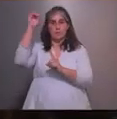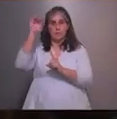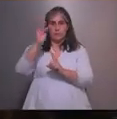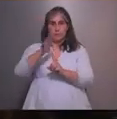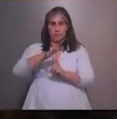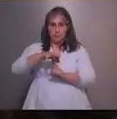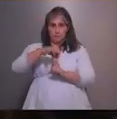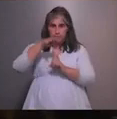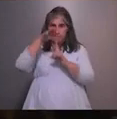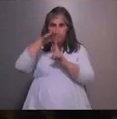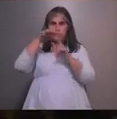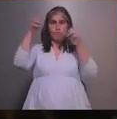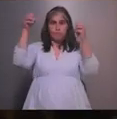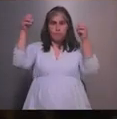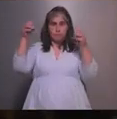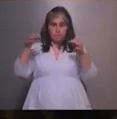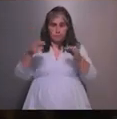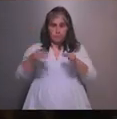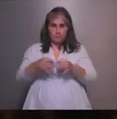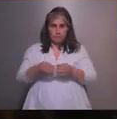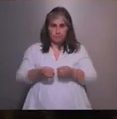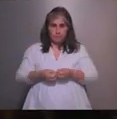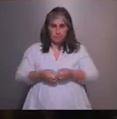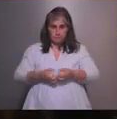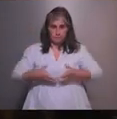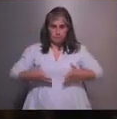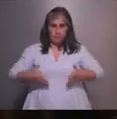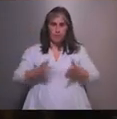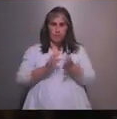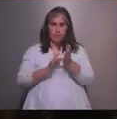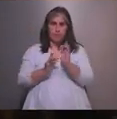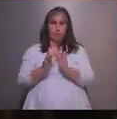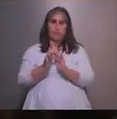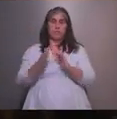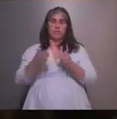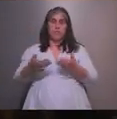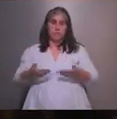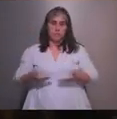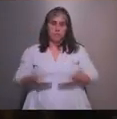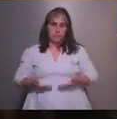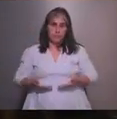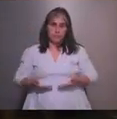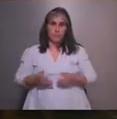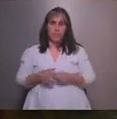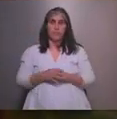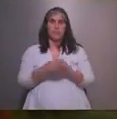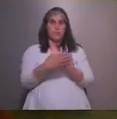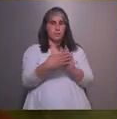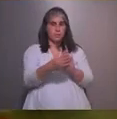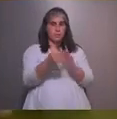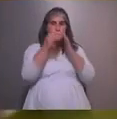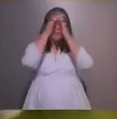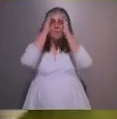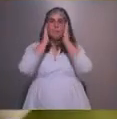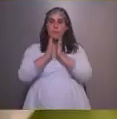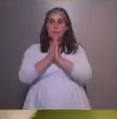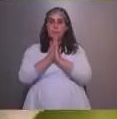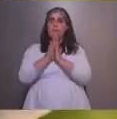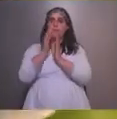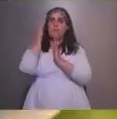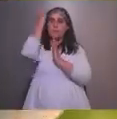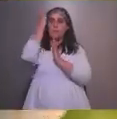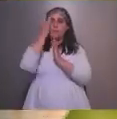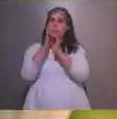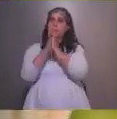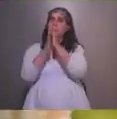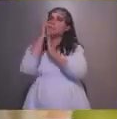tú eres entre todas las mujeres y bendito es el fruto de tu vientre, Jesús. Santa María, Mãe